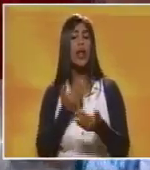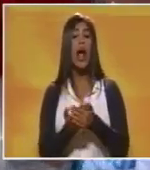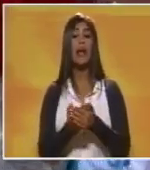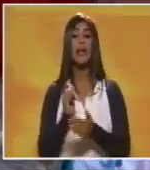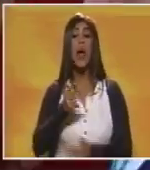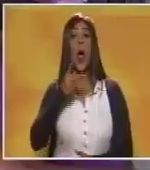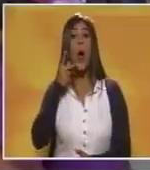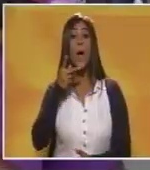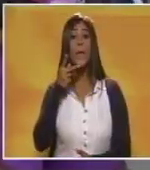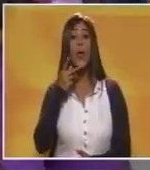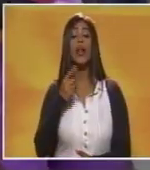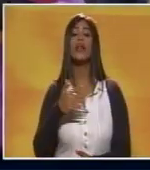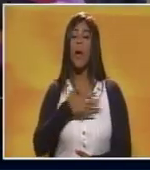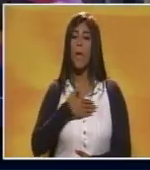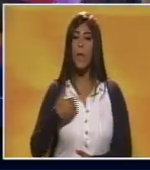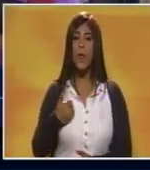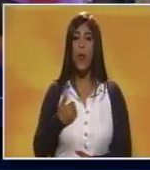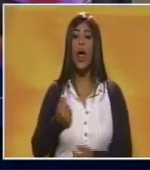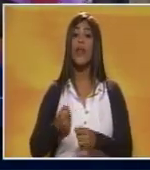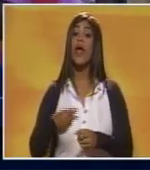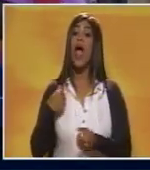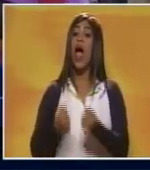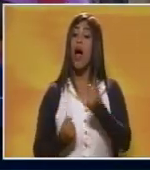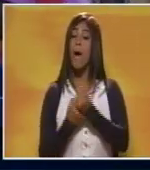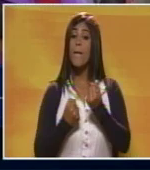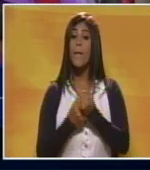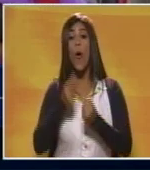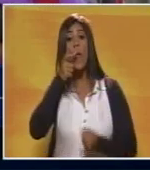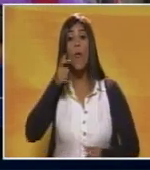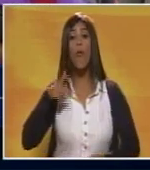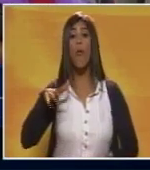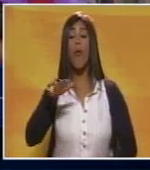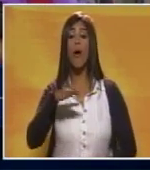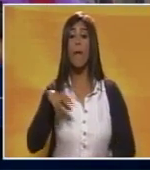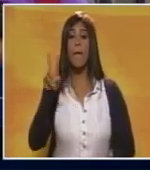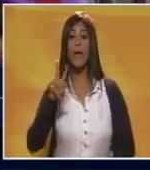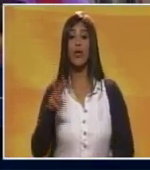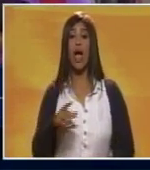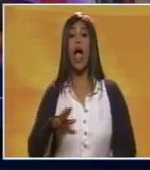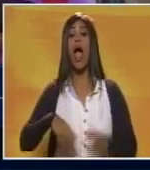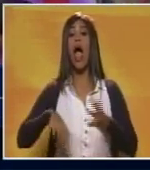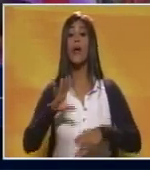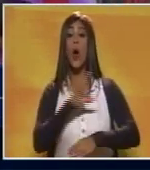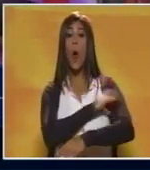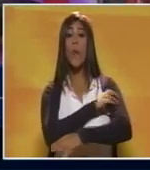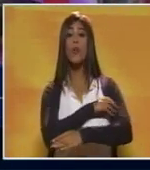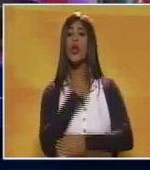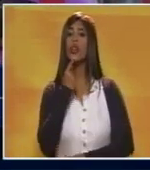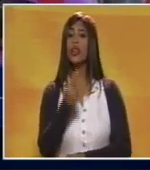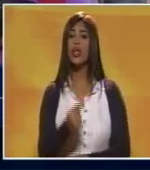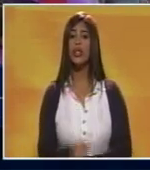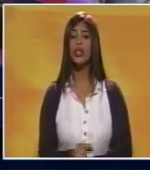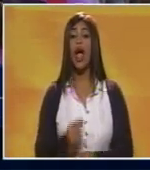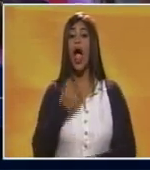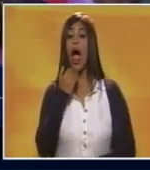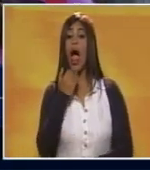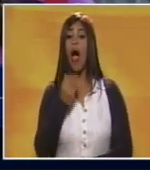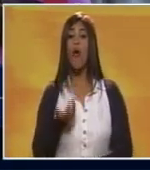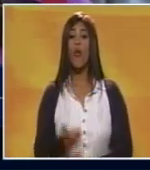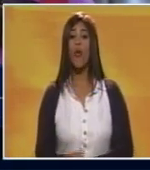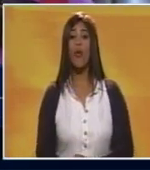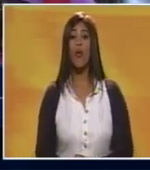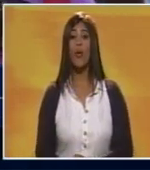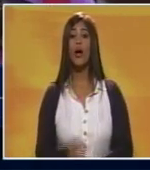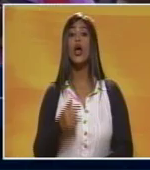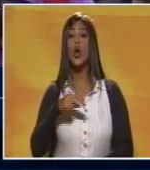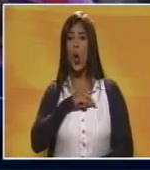estas políticas hacen posible la asistencia del pueblo venezolano. A veces la oposición nos dice de alguna forma u otra que